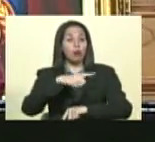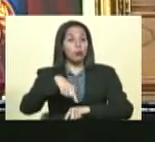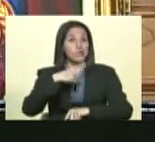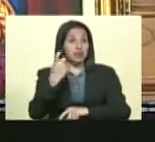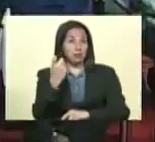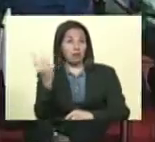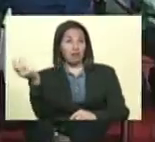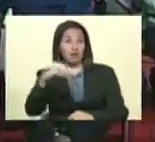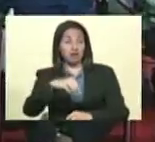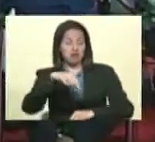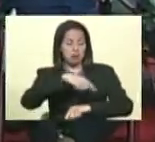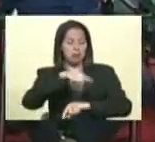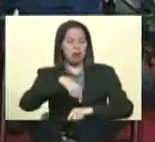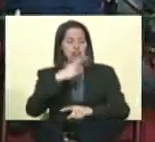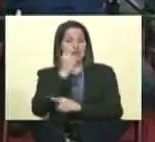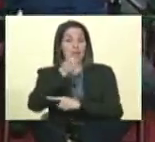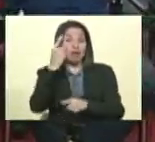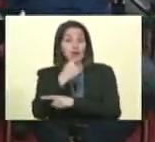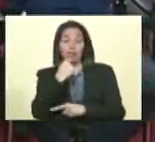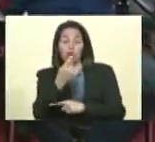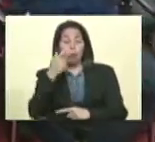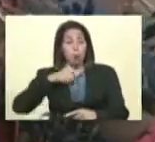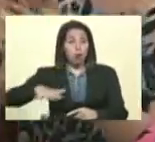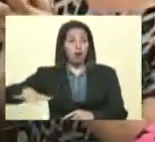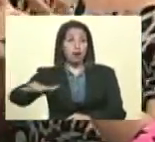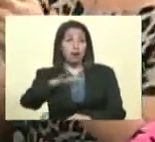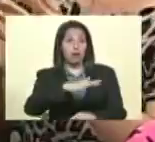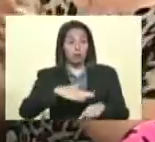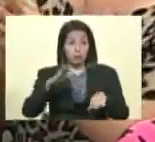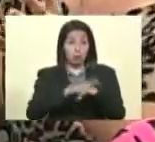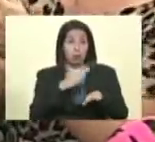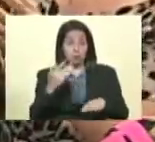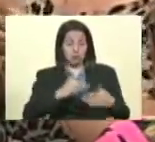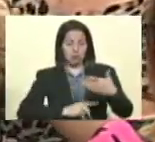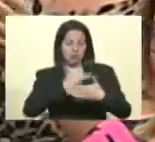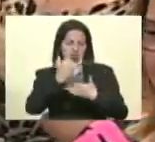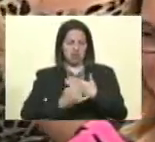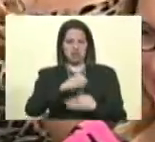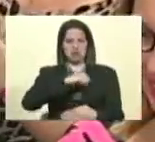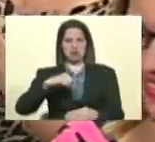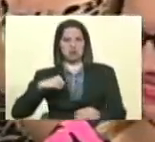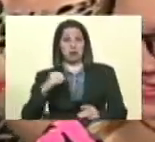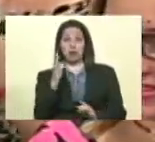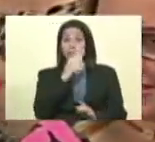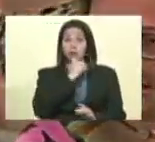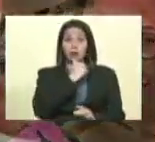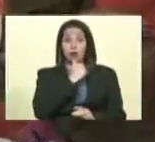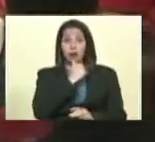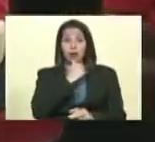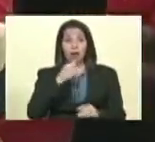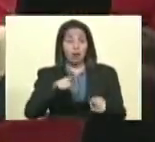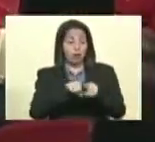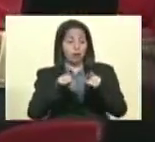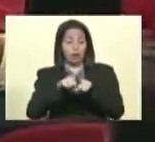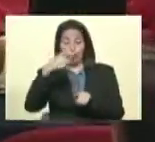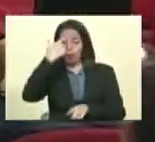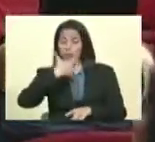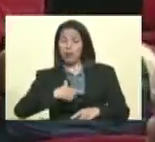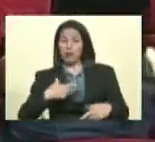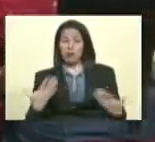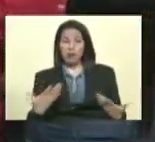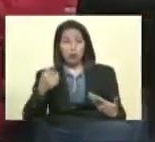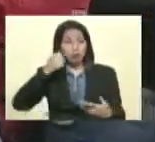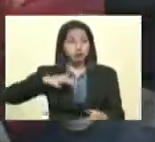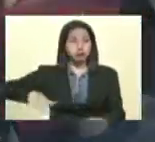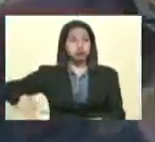digo estoy mandando, digo pueblo. Porque esto no es un proyecto personal, personalista, unipersonal, de